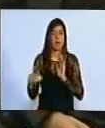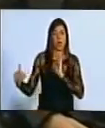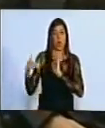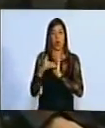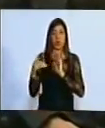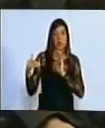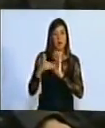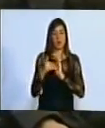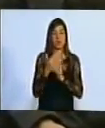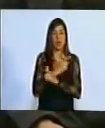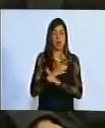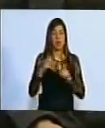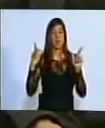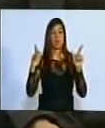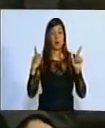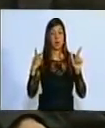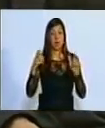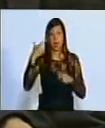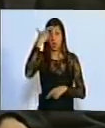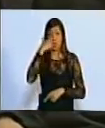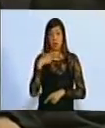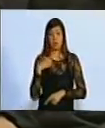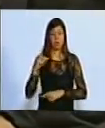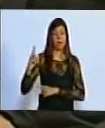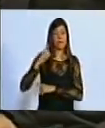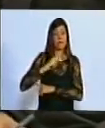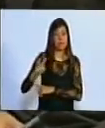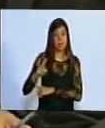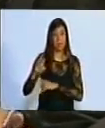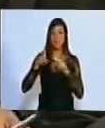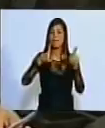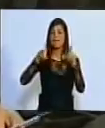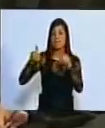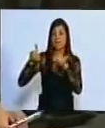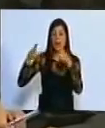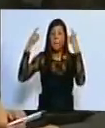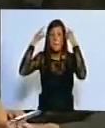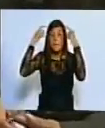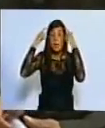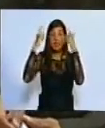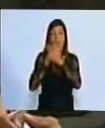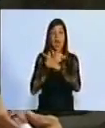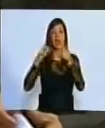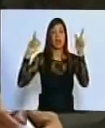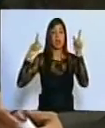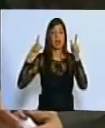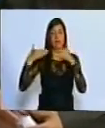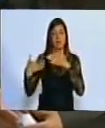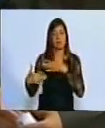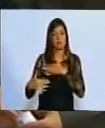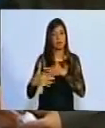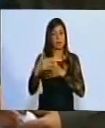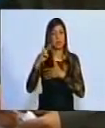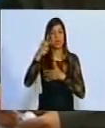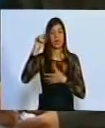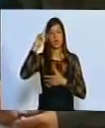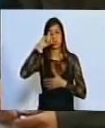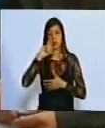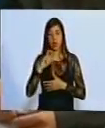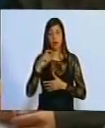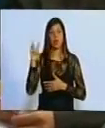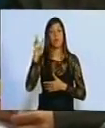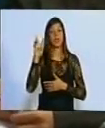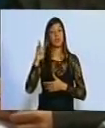antidemocráticos. Nuestro deber es enseñar para liberar. 200 años después nos encontramos en una patria